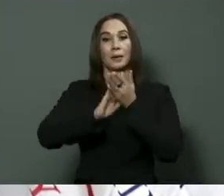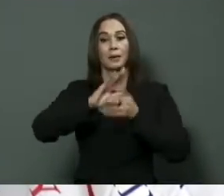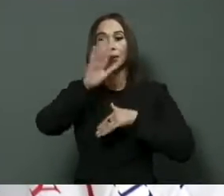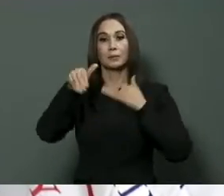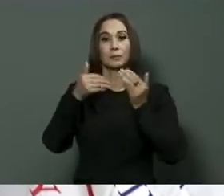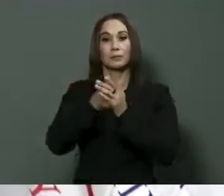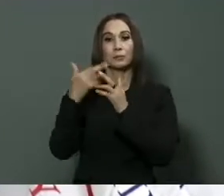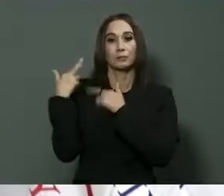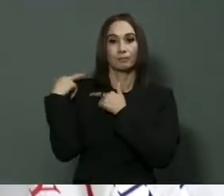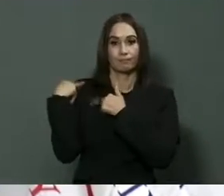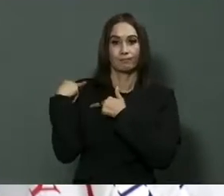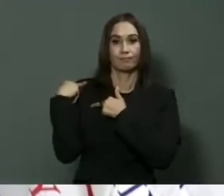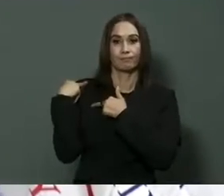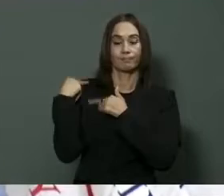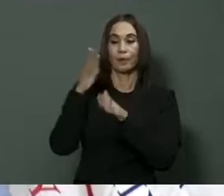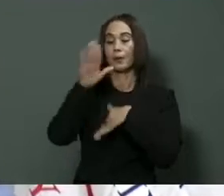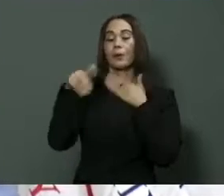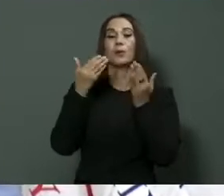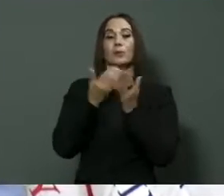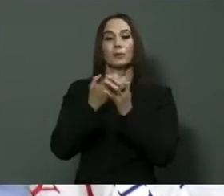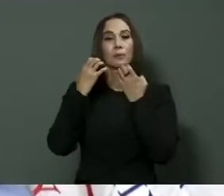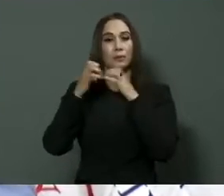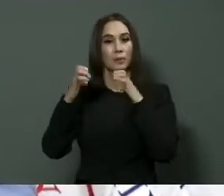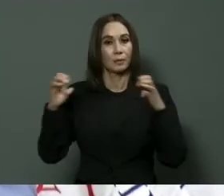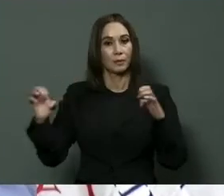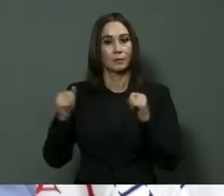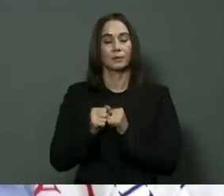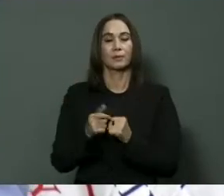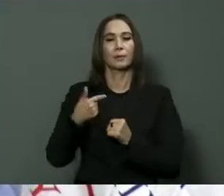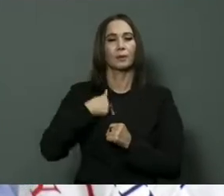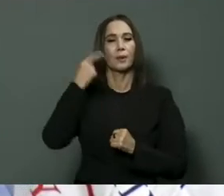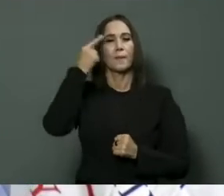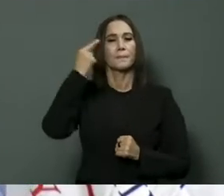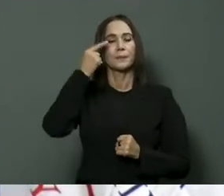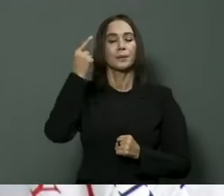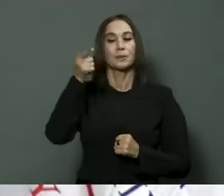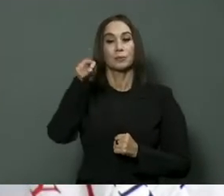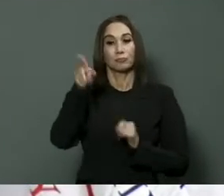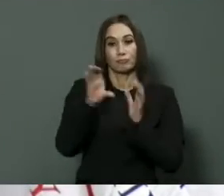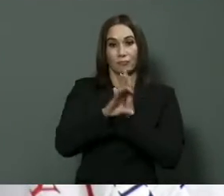todos y todos tenemos que hacer el mejor esfuerzo. Y yo pienso que ese